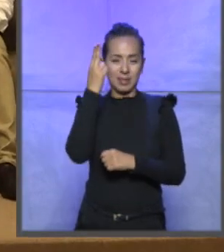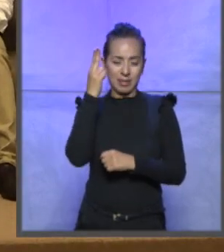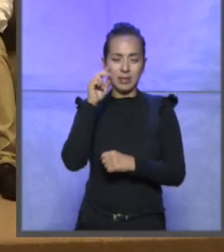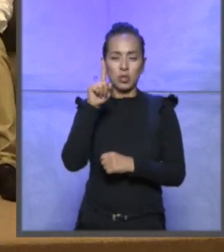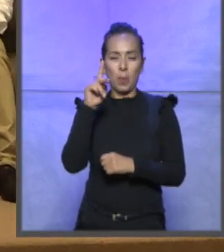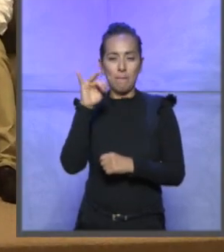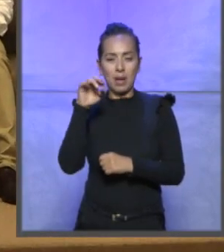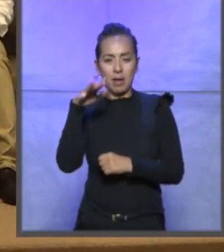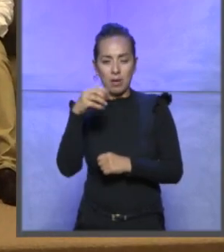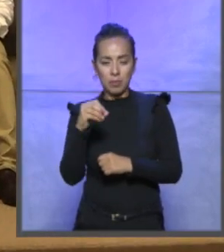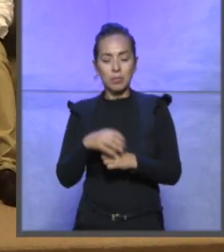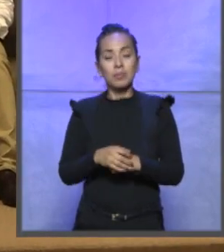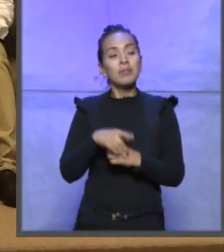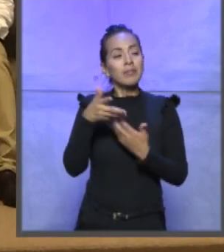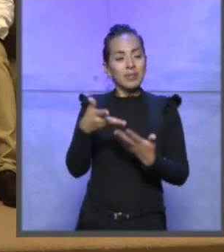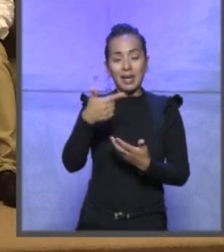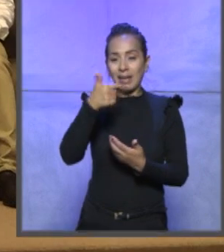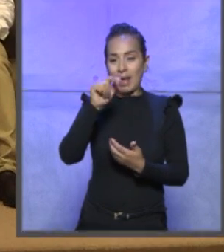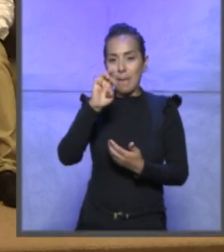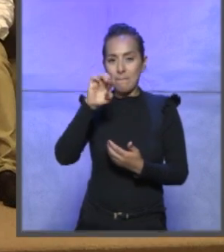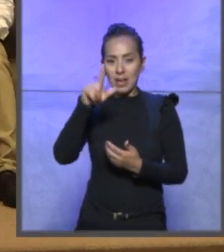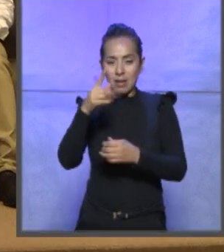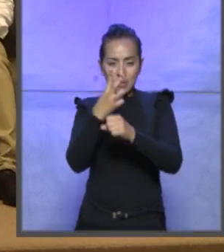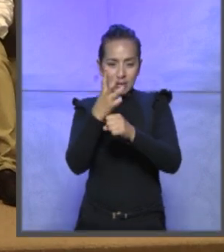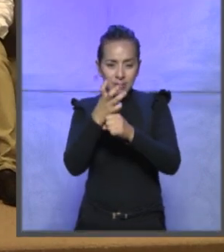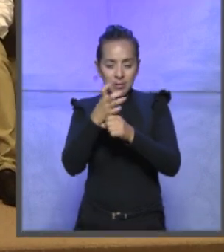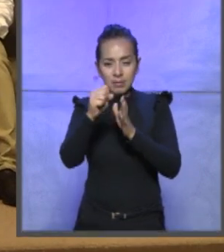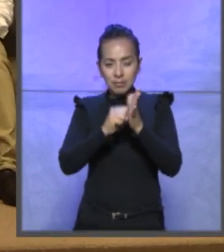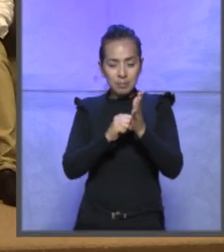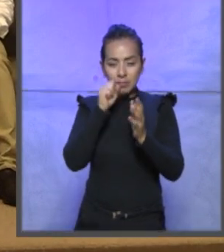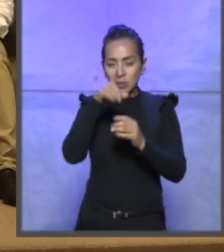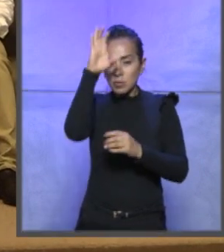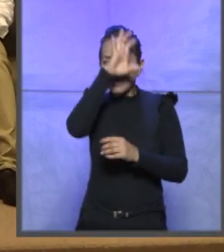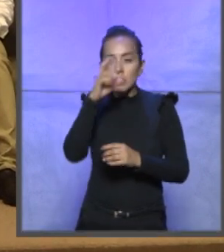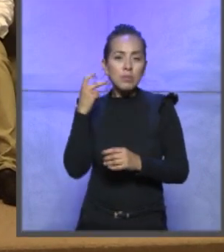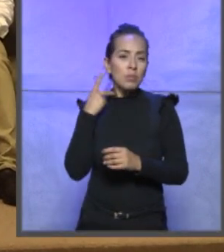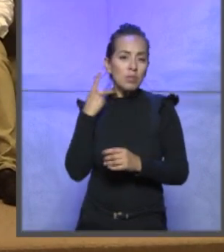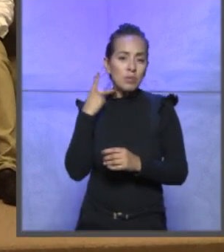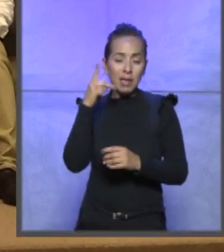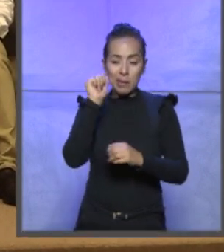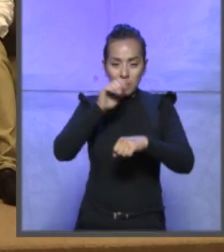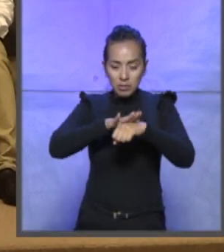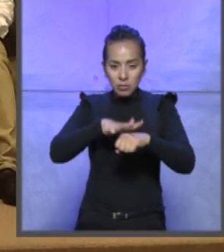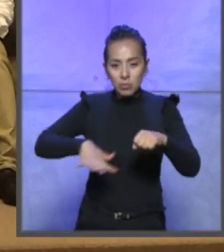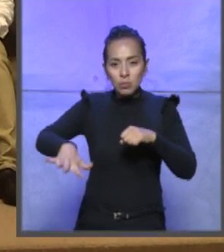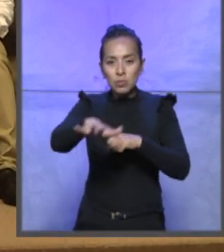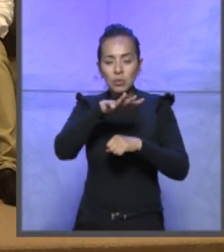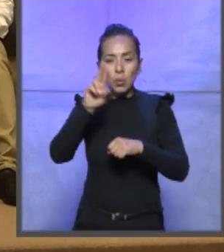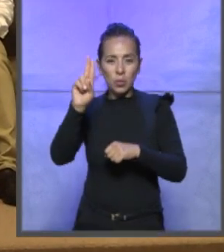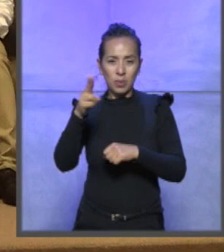de La Chontalpa. Y a Damián Sánchez Cantoral, estudiante del tercer semestre en Ciencias Políticas y Administración